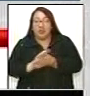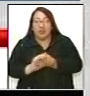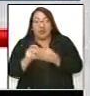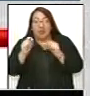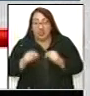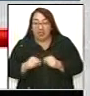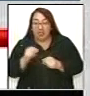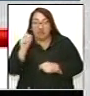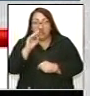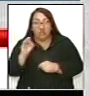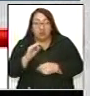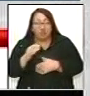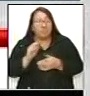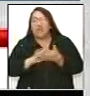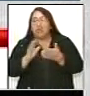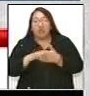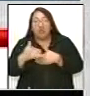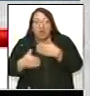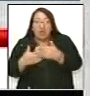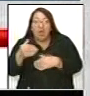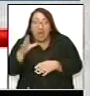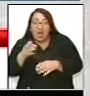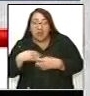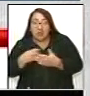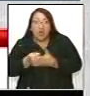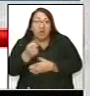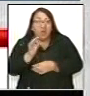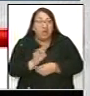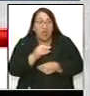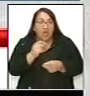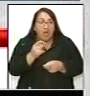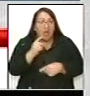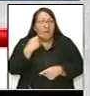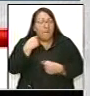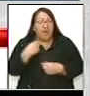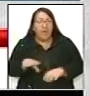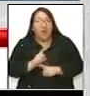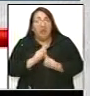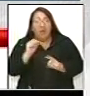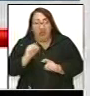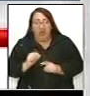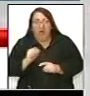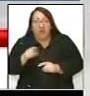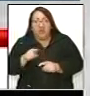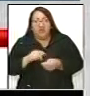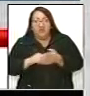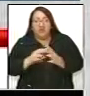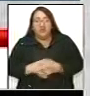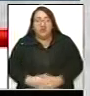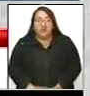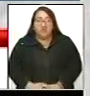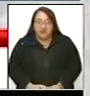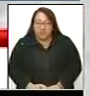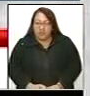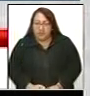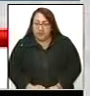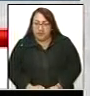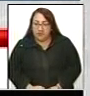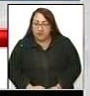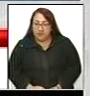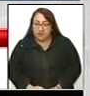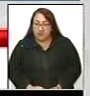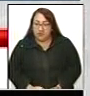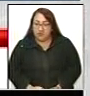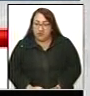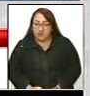el procedimiento de adquisición, no adquisición, estuvo viciado. Pero seguramente ese término, ese hecho nos tiene que dar un proceso de